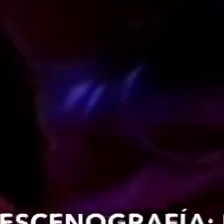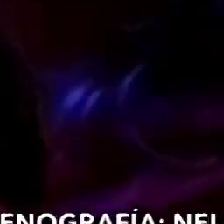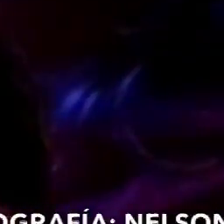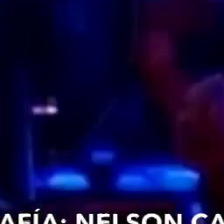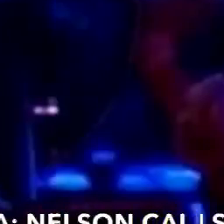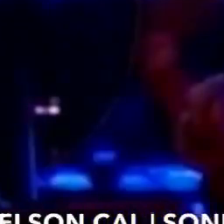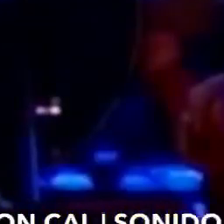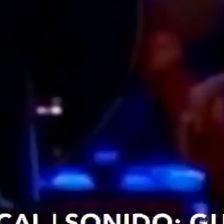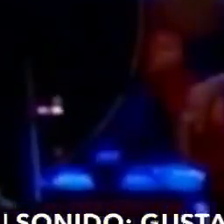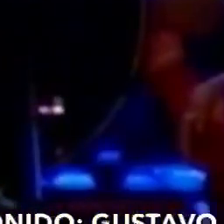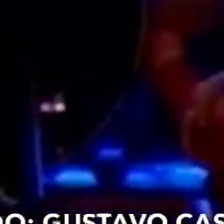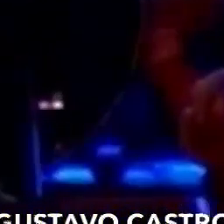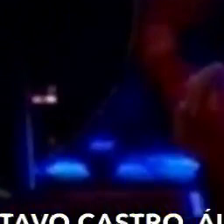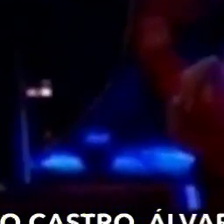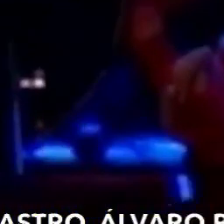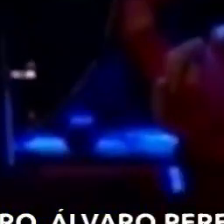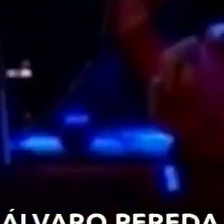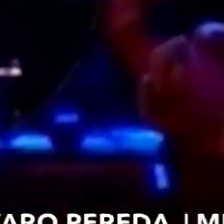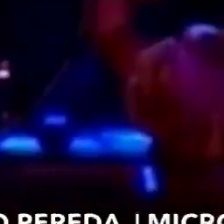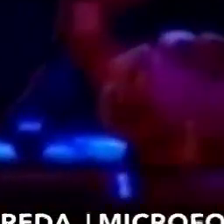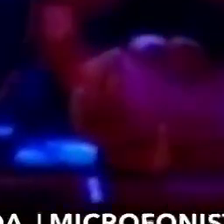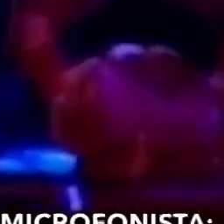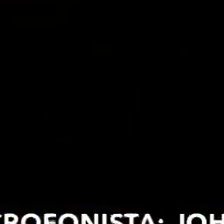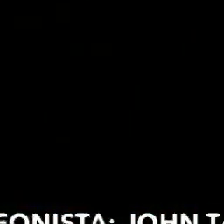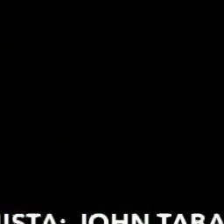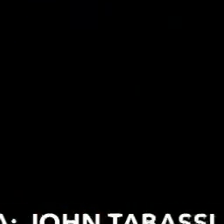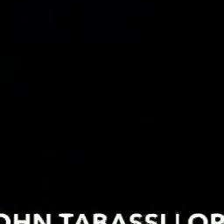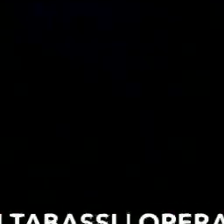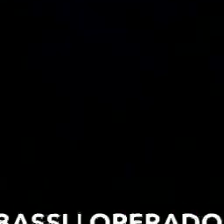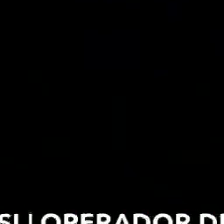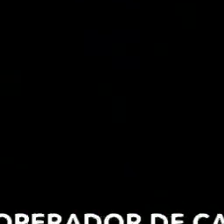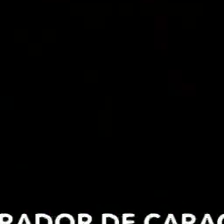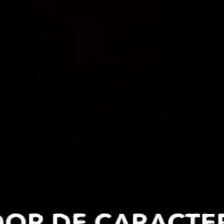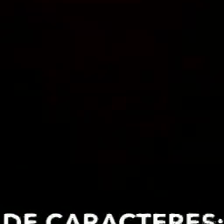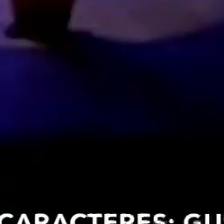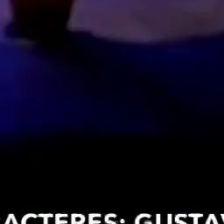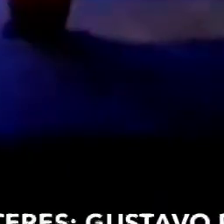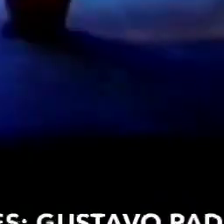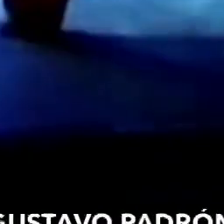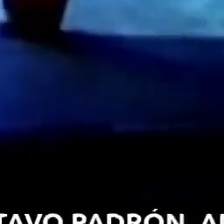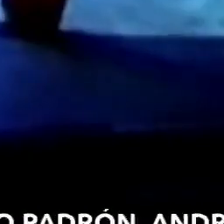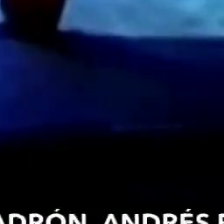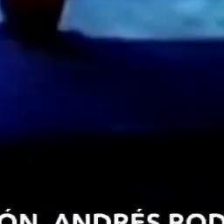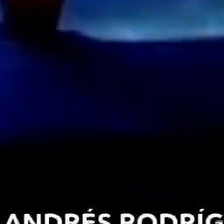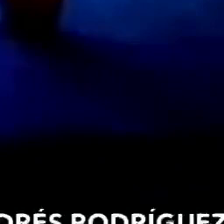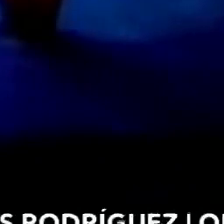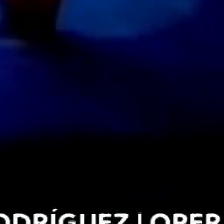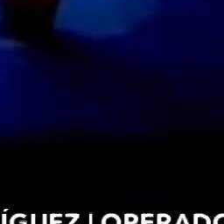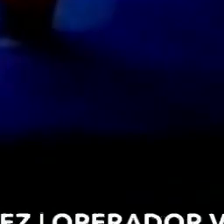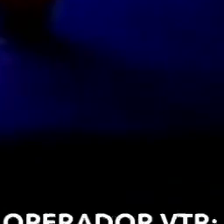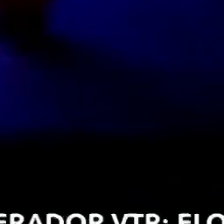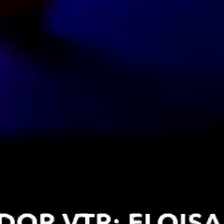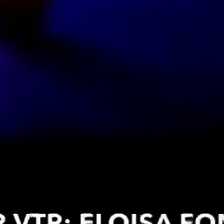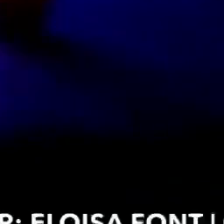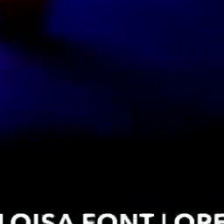a bailar, mueve un rato los brazos y un abrazo me da. Y si mueve las piernas